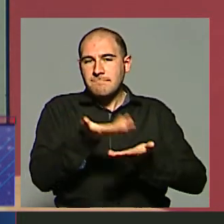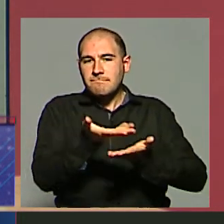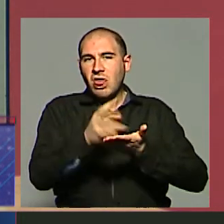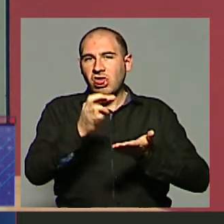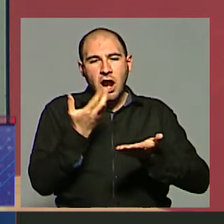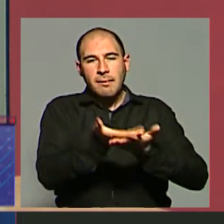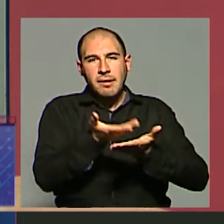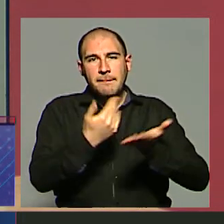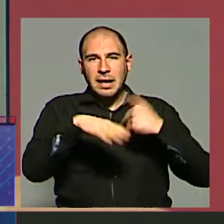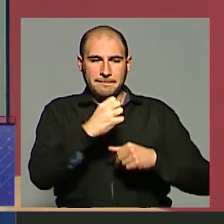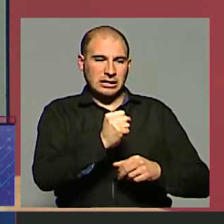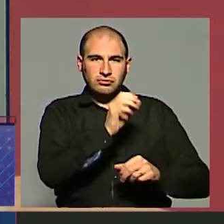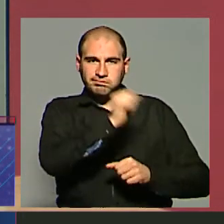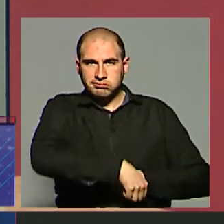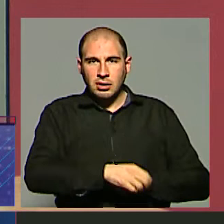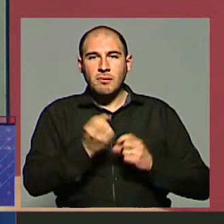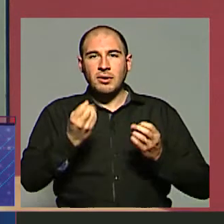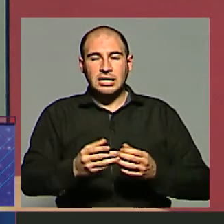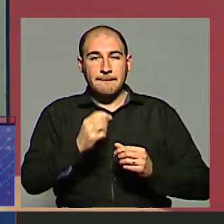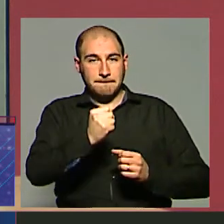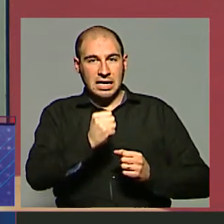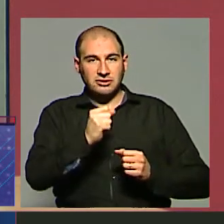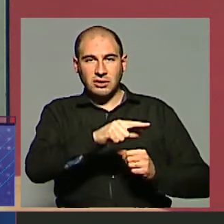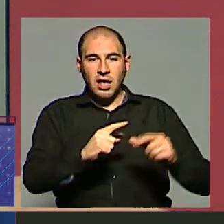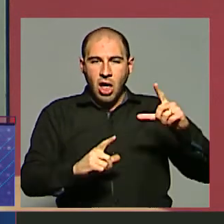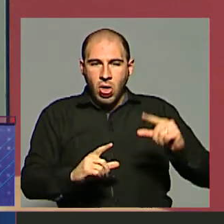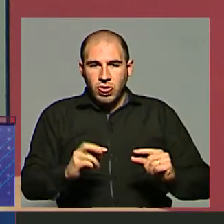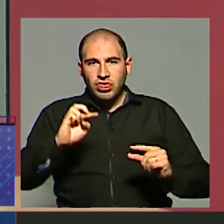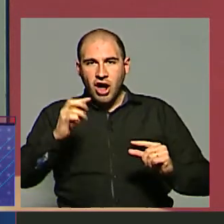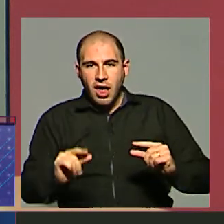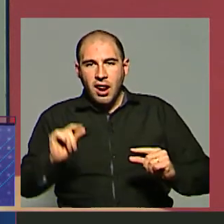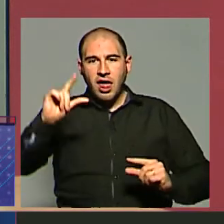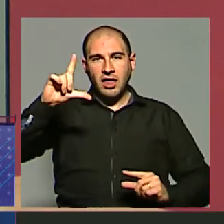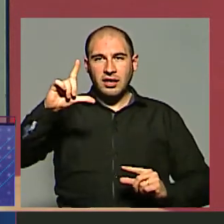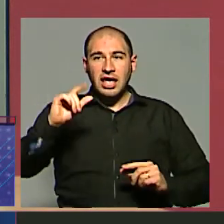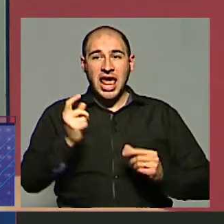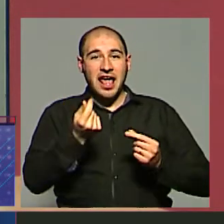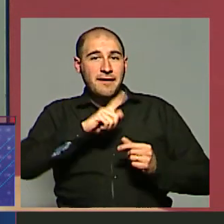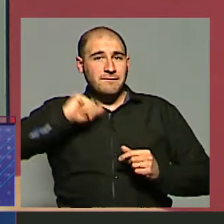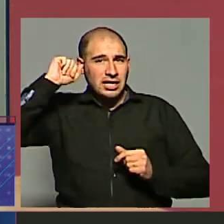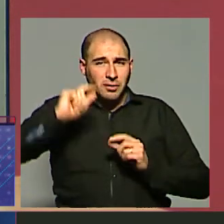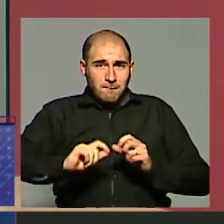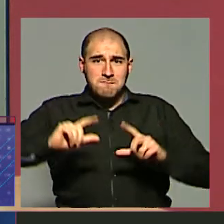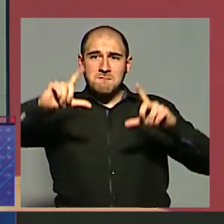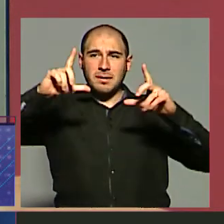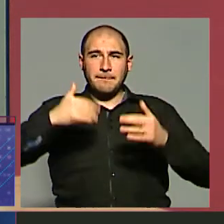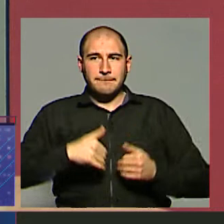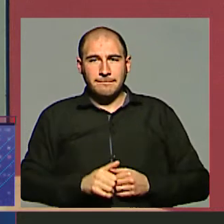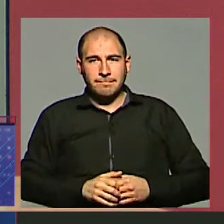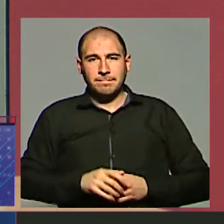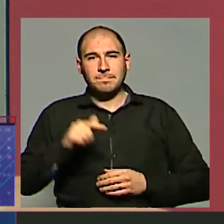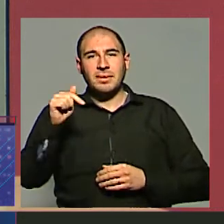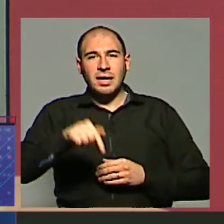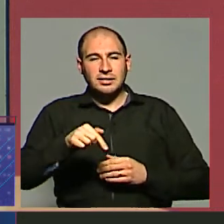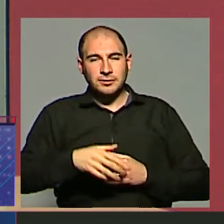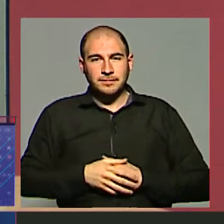no evidentemente el peso, teniendo en cuenta que el peso caía con respecto al dólar y además que el nivel de inflación iba a seguir subiendo. Así que esto